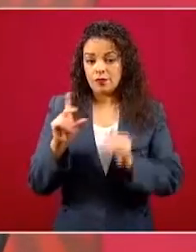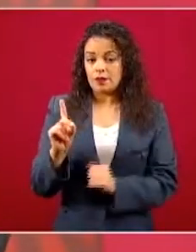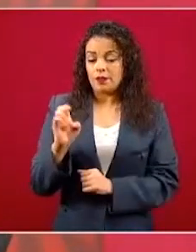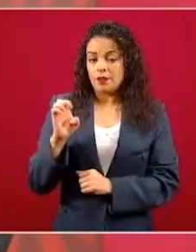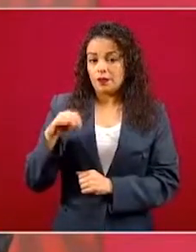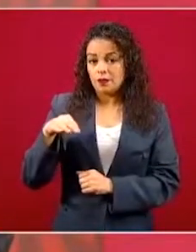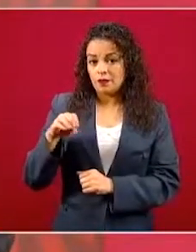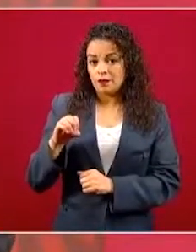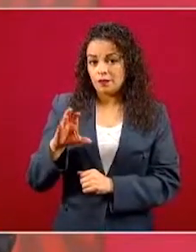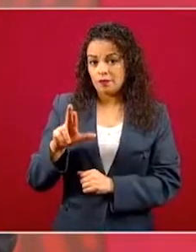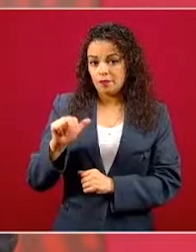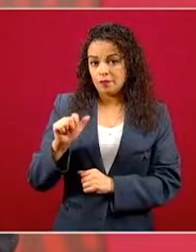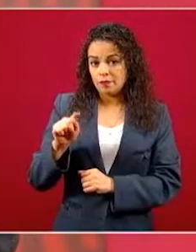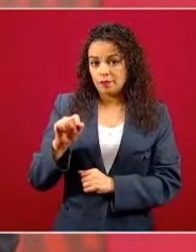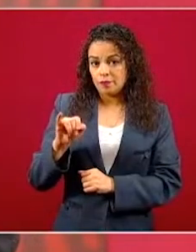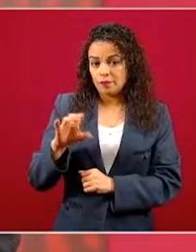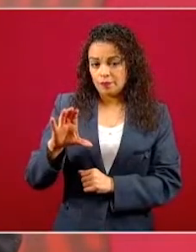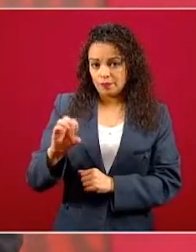desde